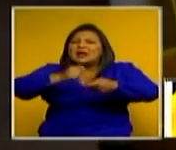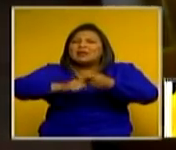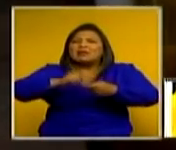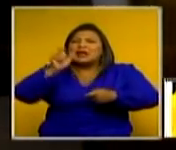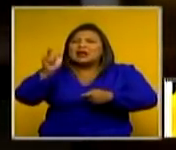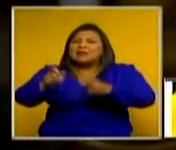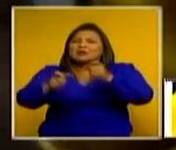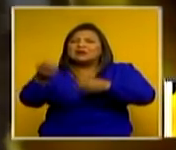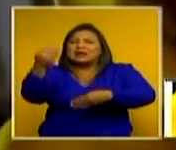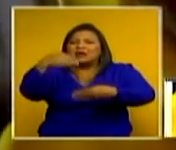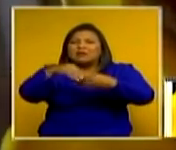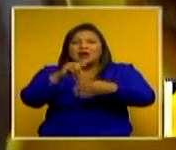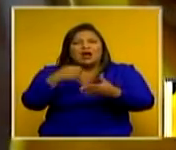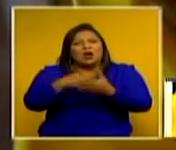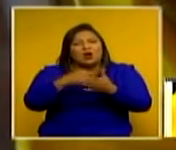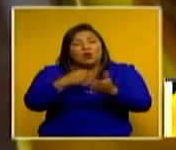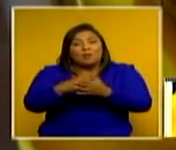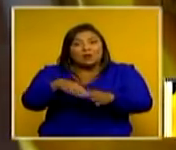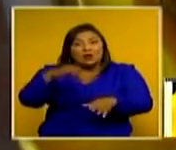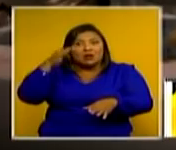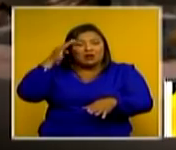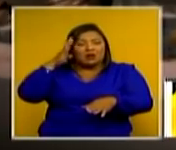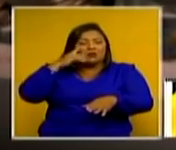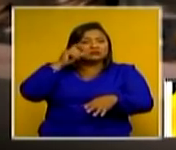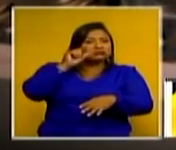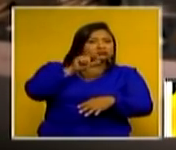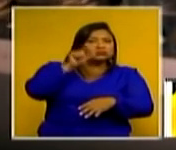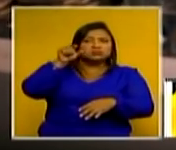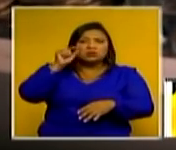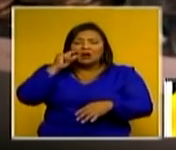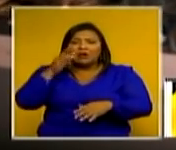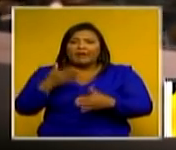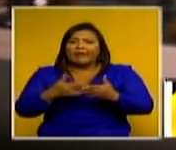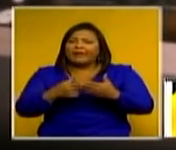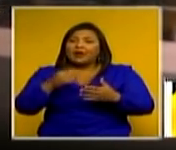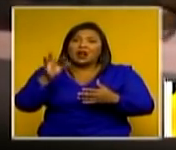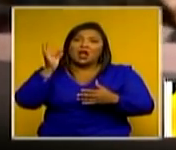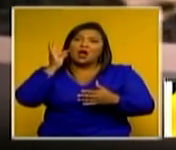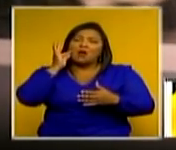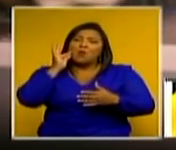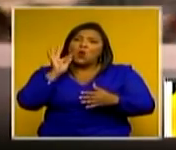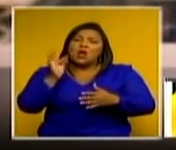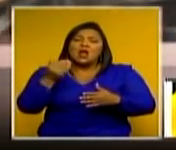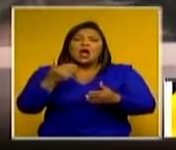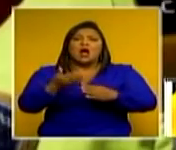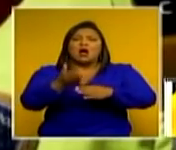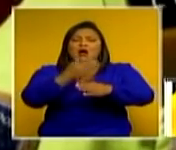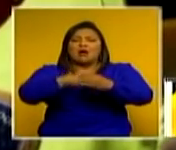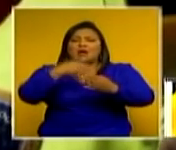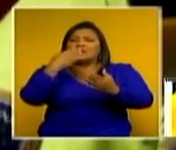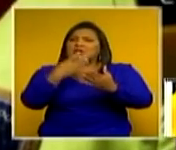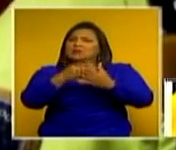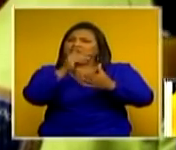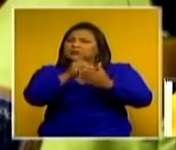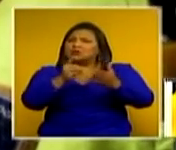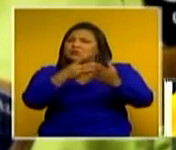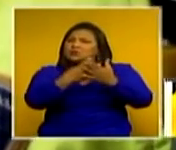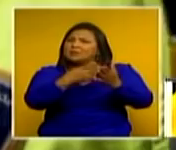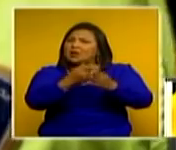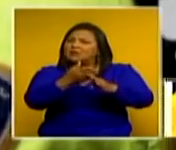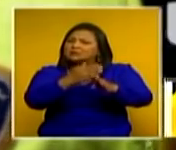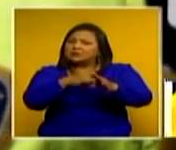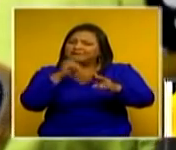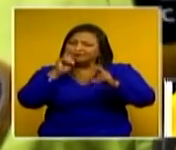consumidores de la zona los uniformados en sus registros constataron que la mujer tiene antecedentes penales a través de la